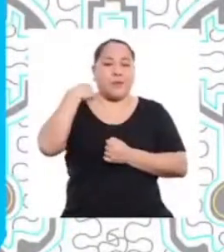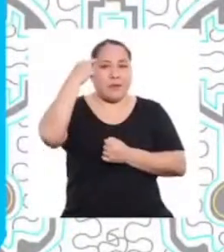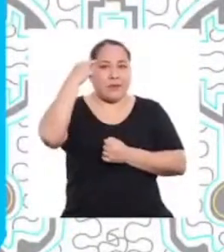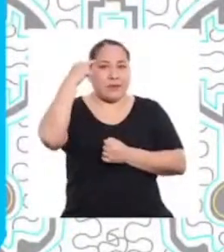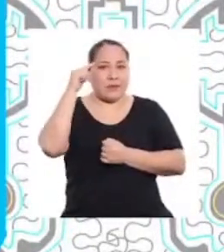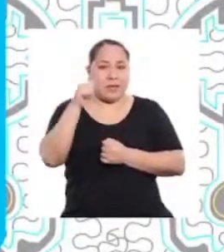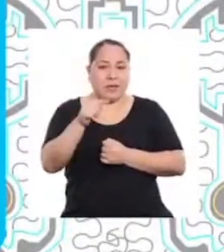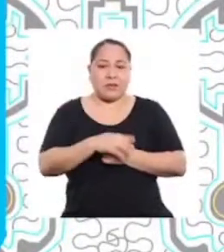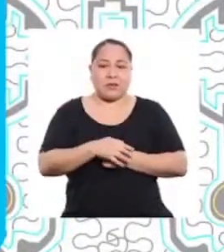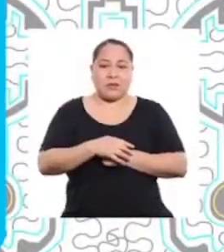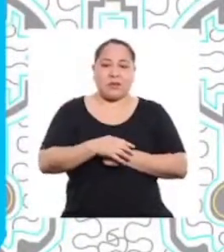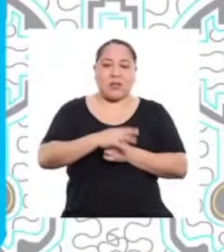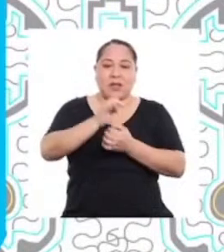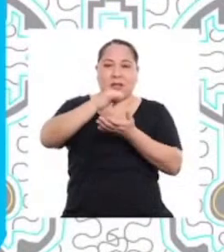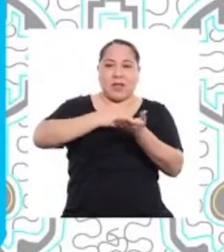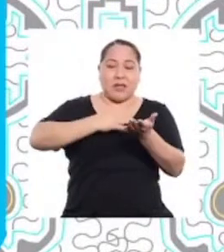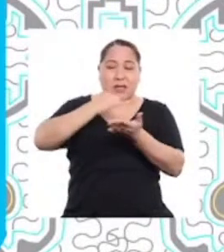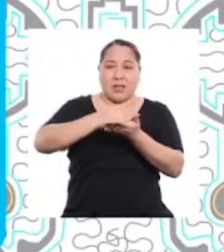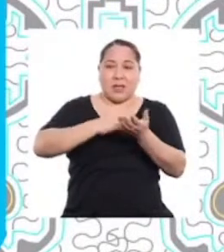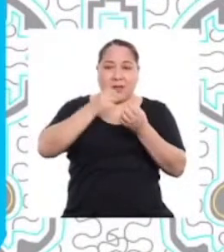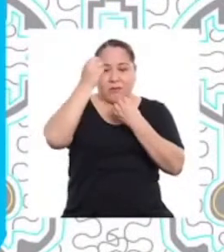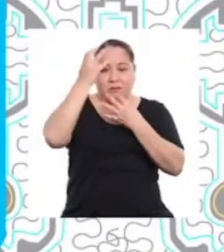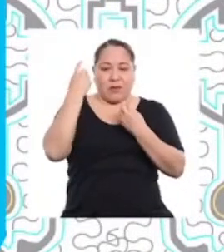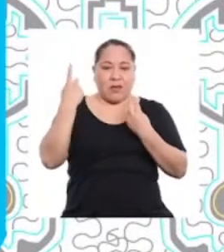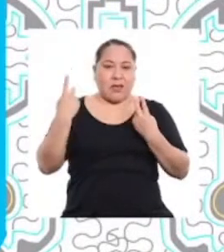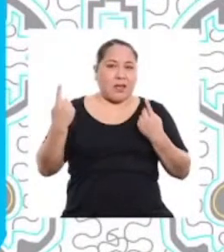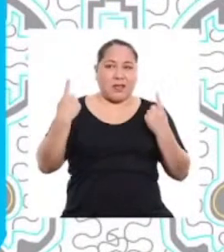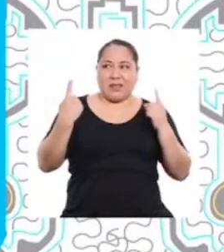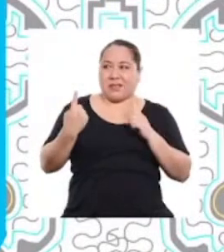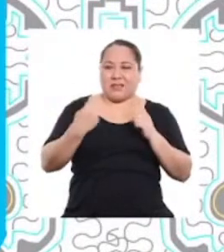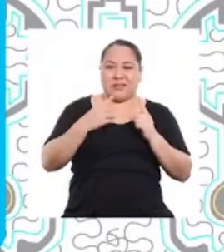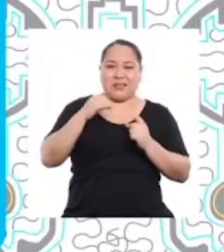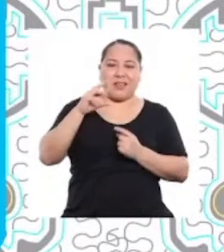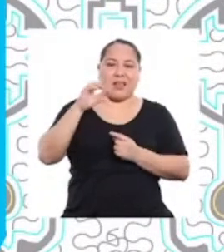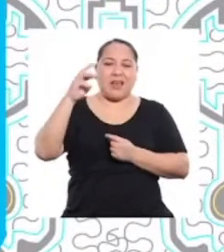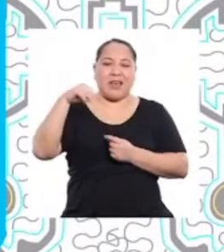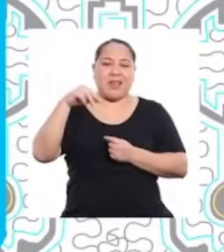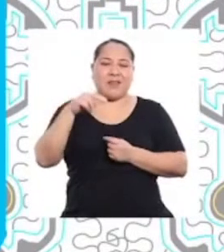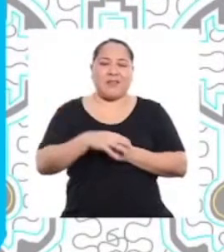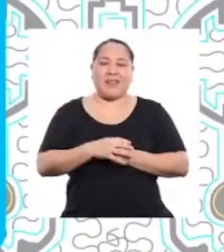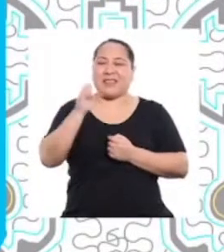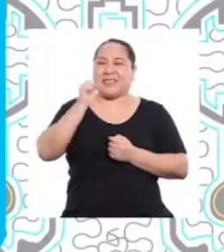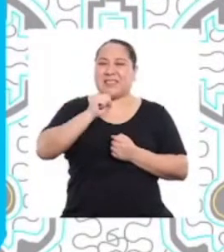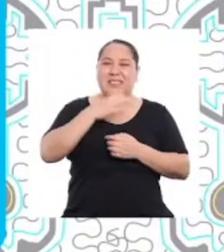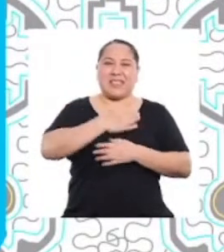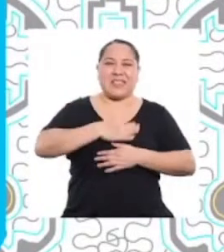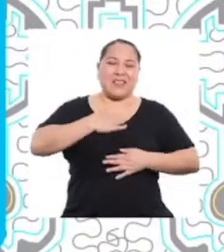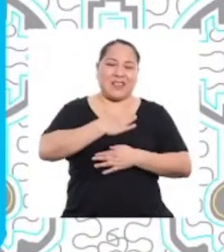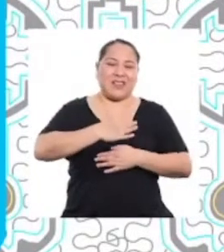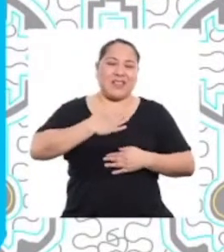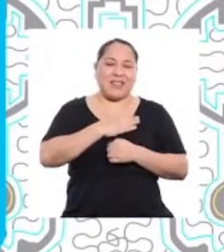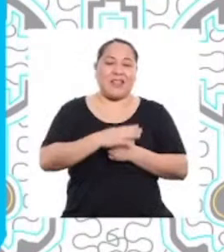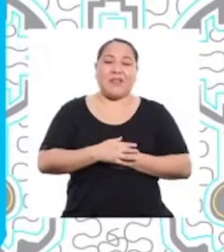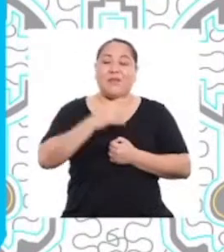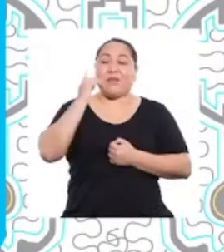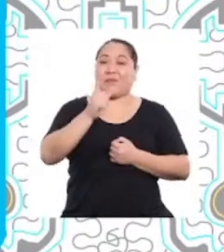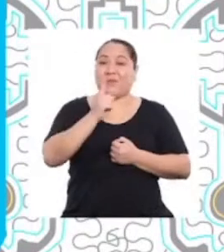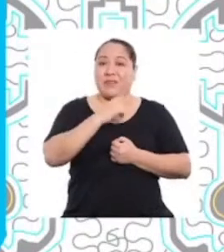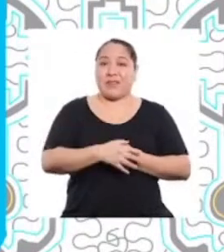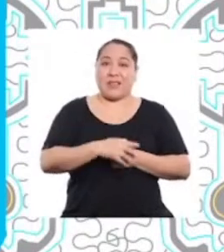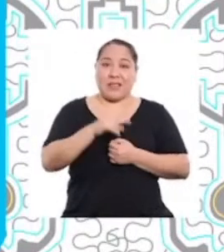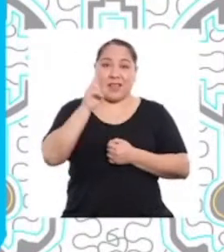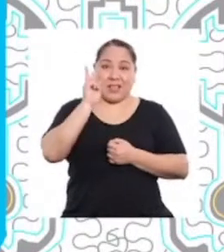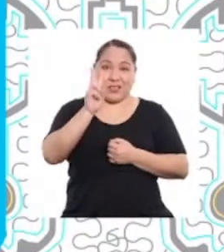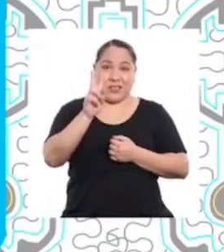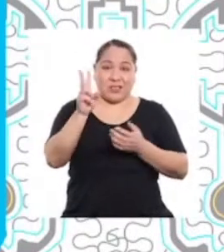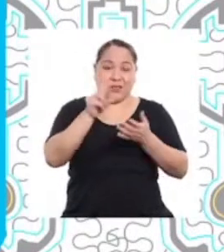Creo que esta vez nos ha llegado la información a las dos, Carmen. ¡Sí! ¡Qué divertido!